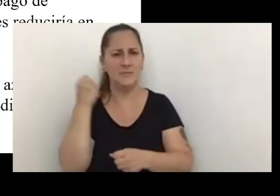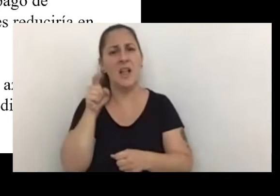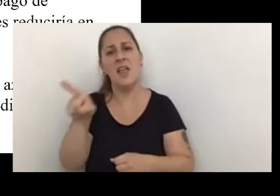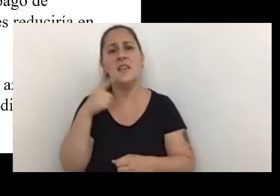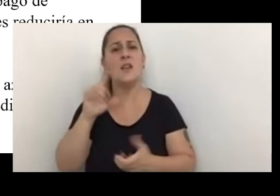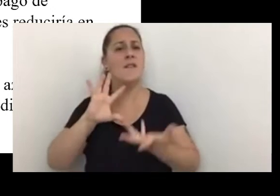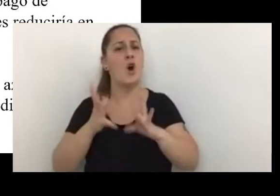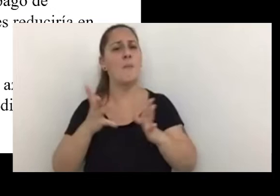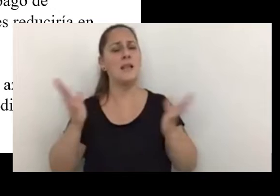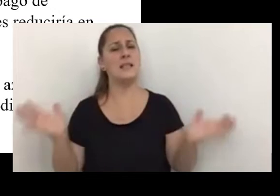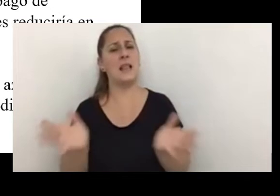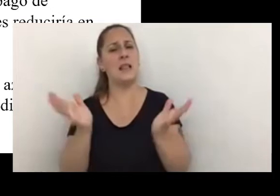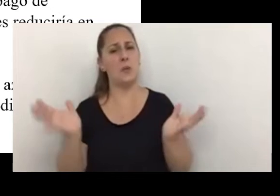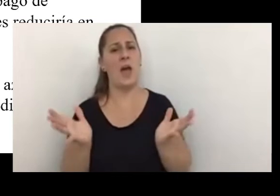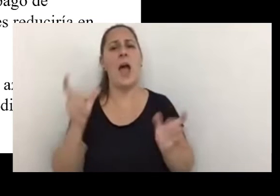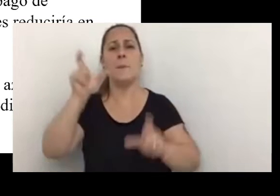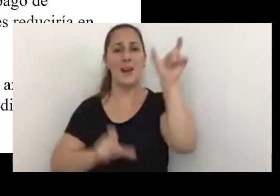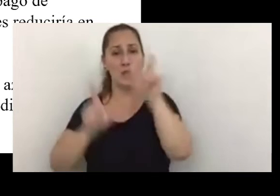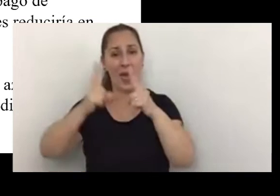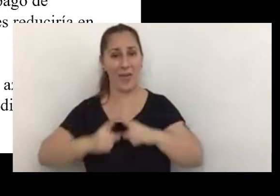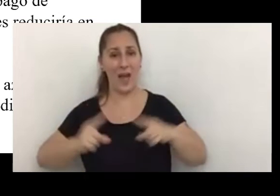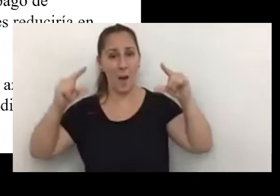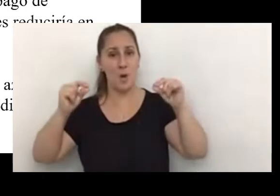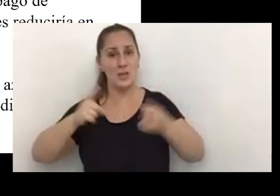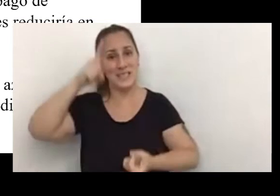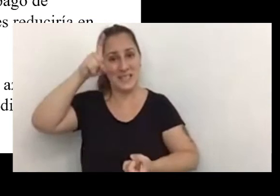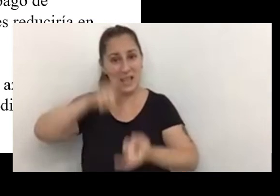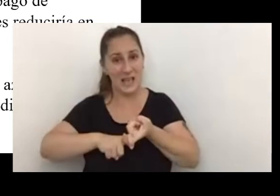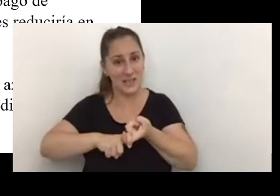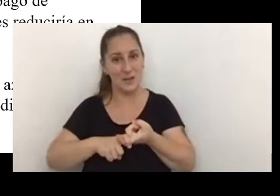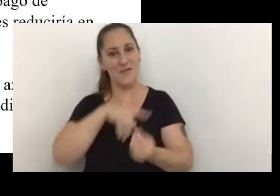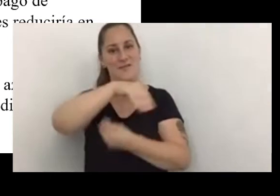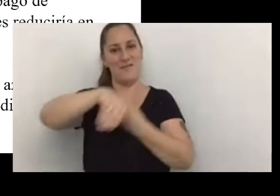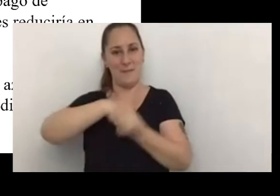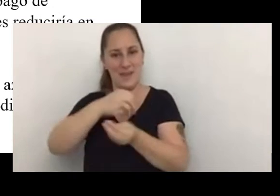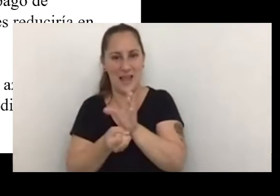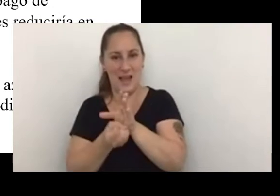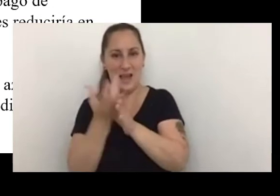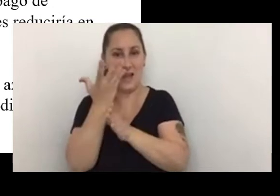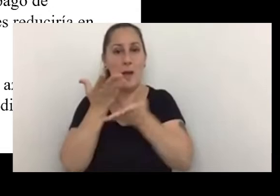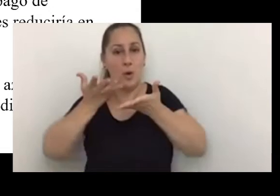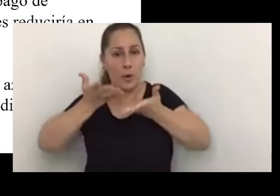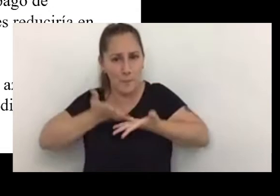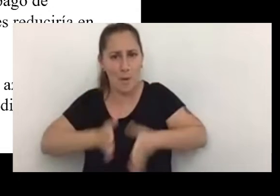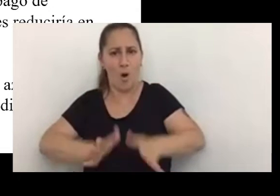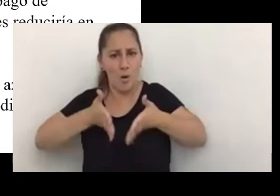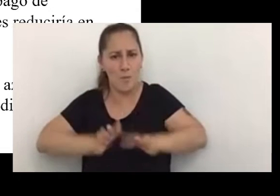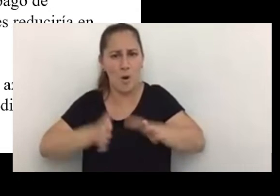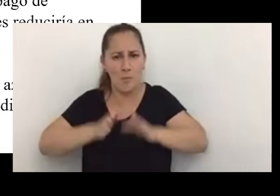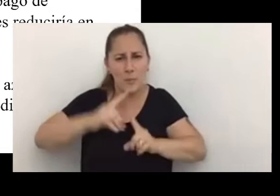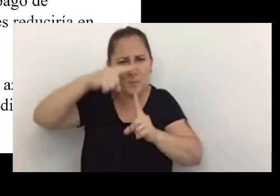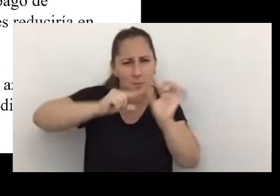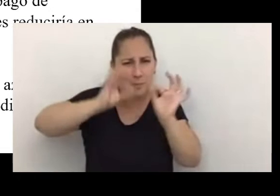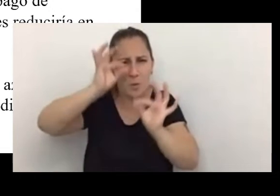incentivar a que los japoneses se casen y formen familia, pues la tasa de natalidad de este país es